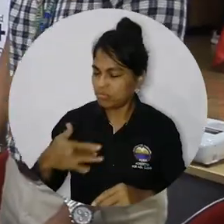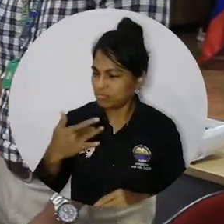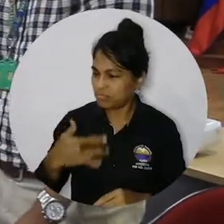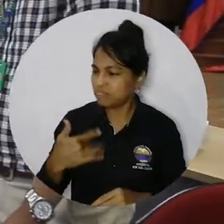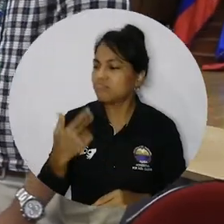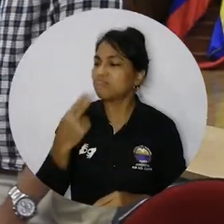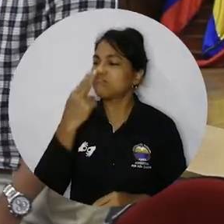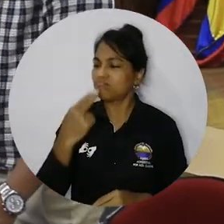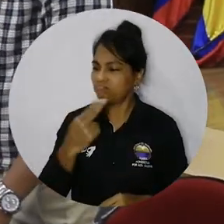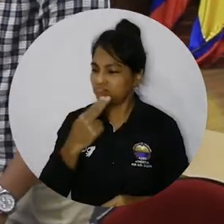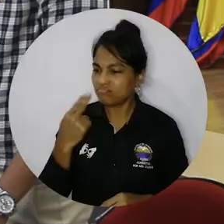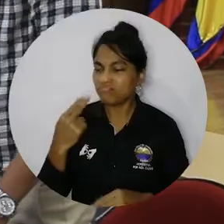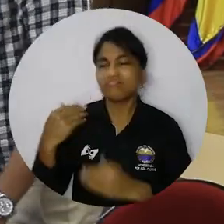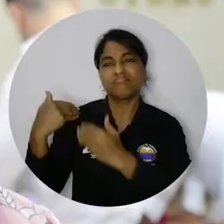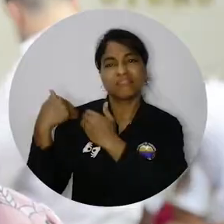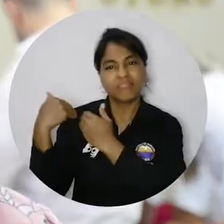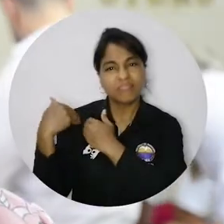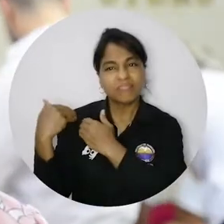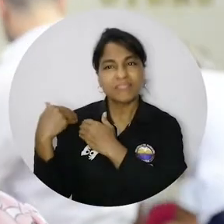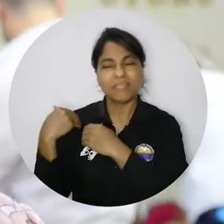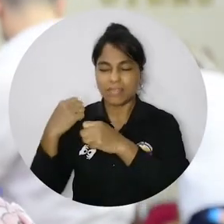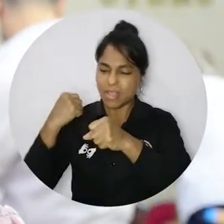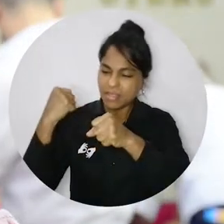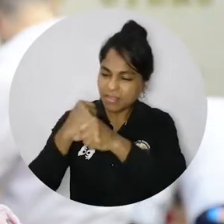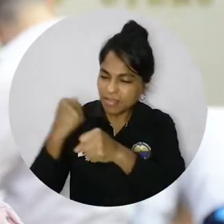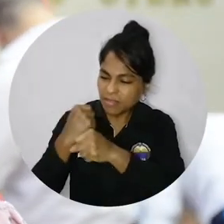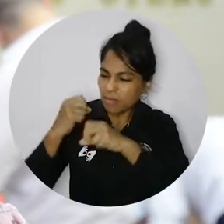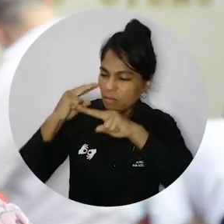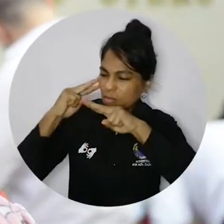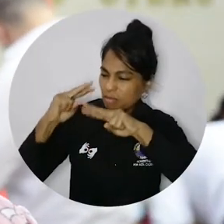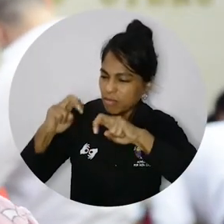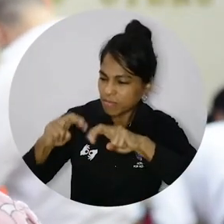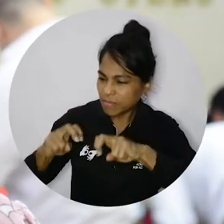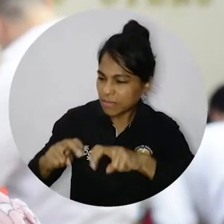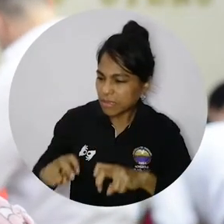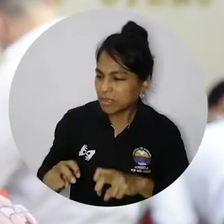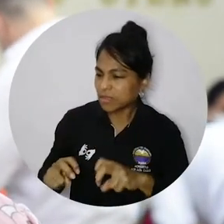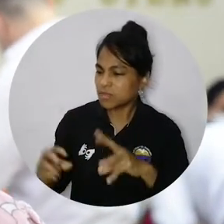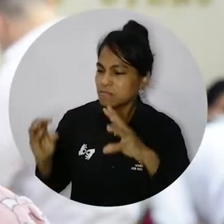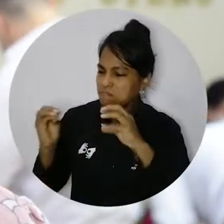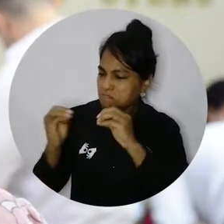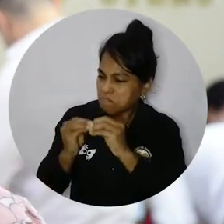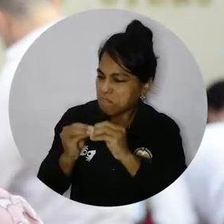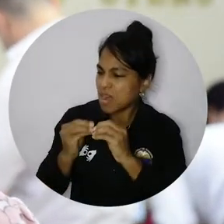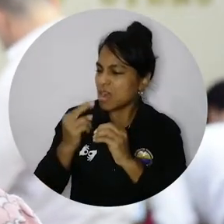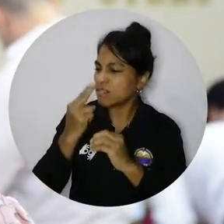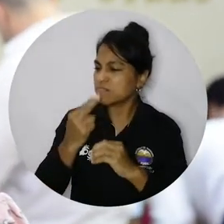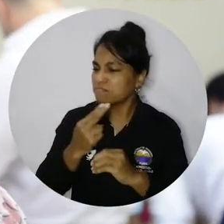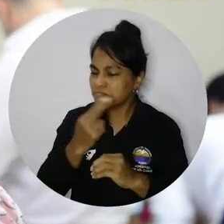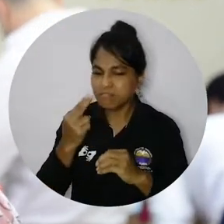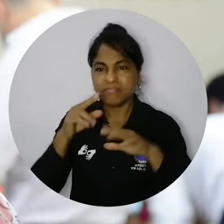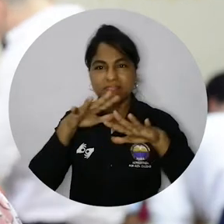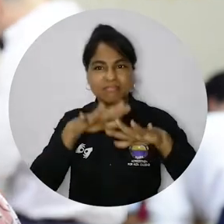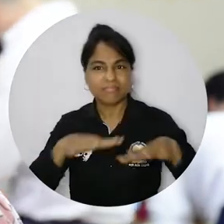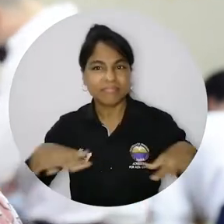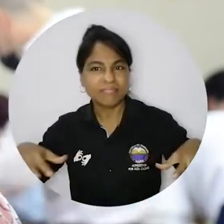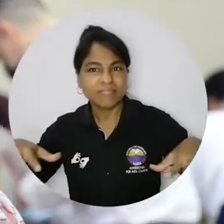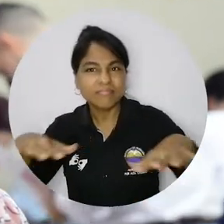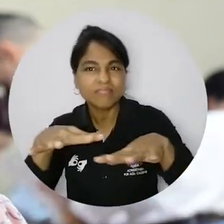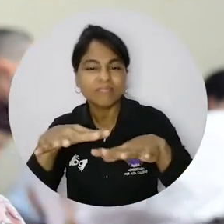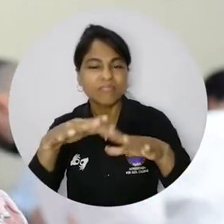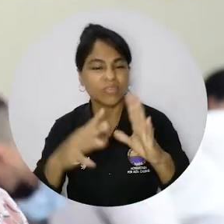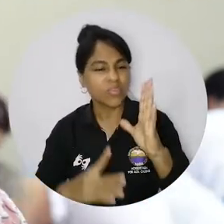comprometida para que cada vez el trabajo que se haga de la investigación sea comprometida con el